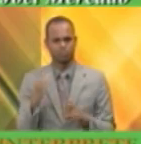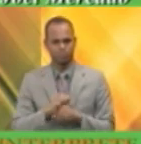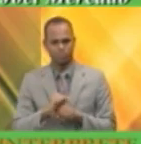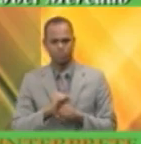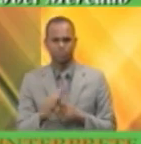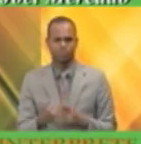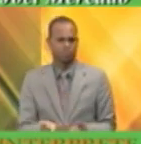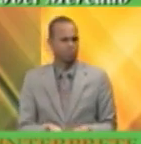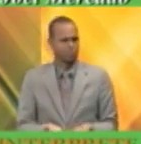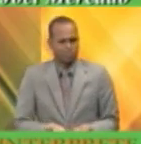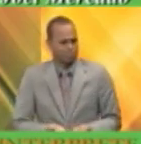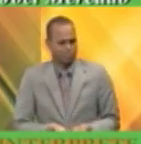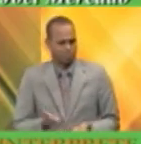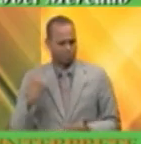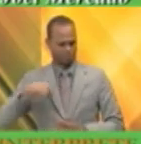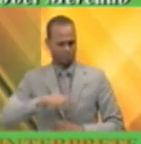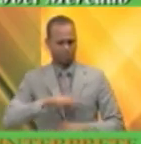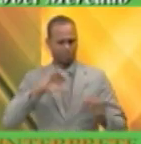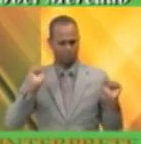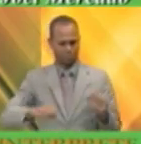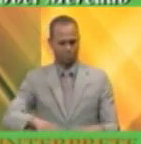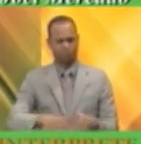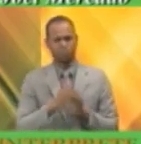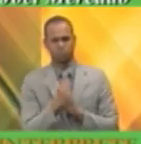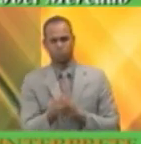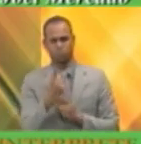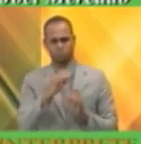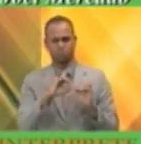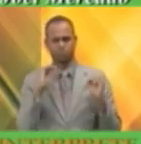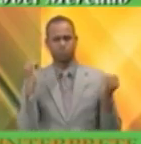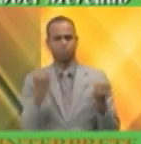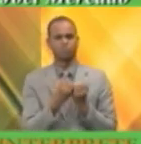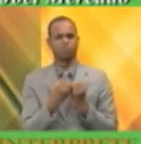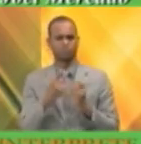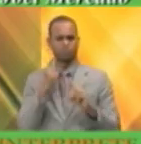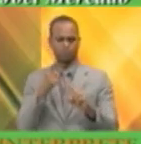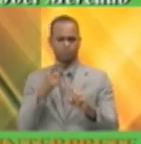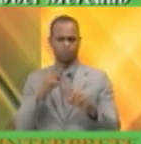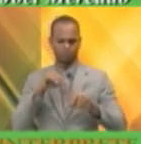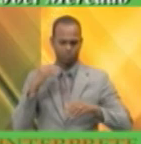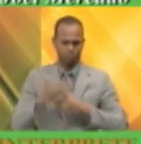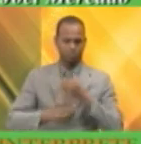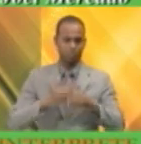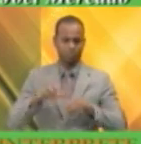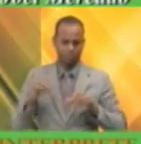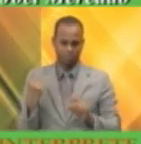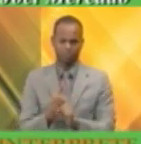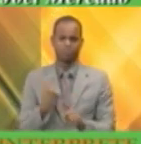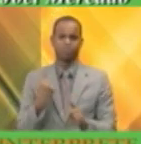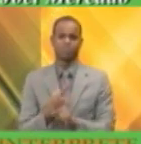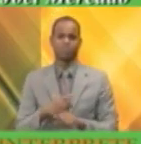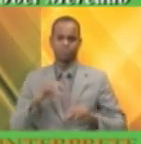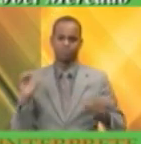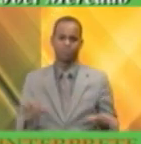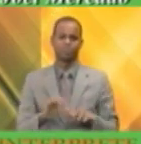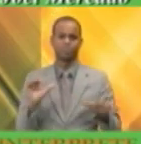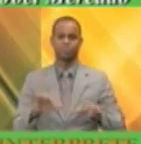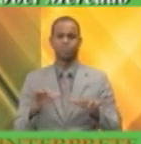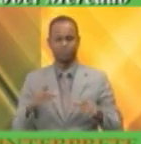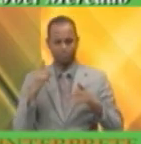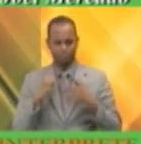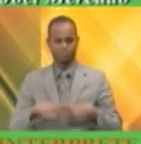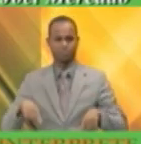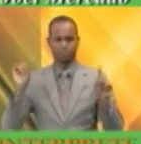que nosotros podamos dirigir una organización por el camino correcto y hacer, tener